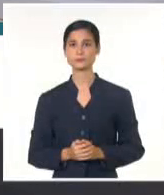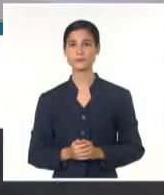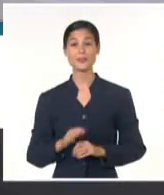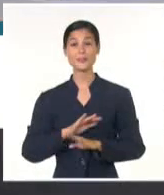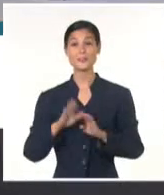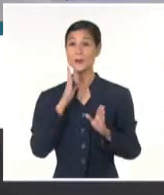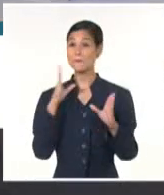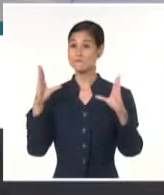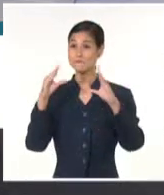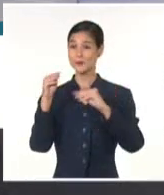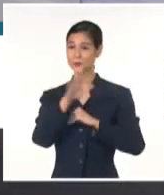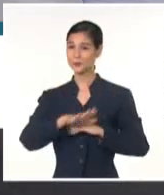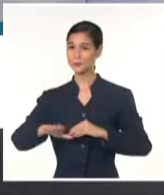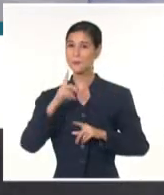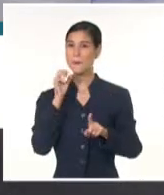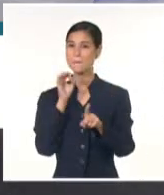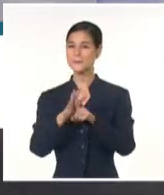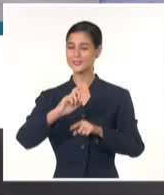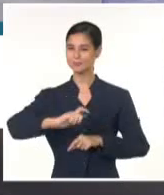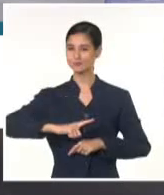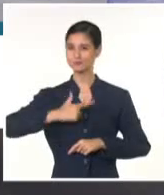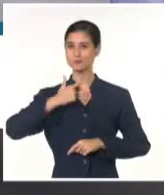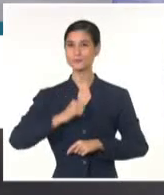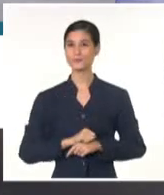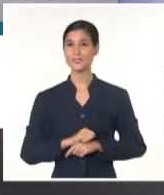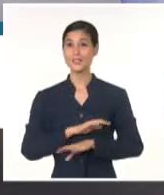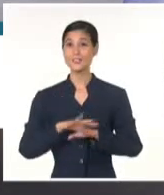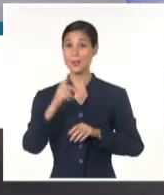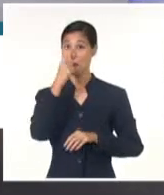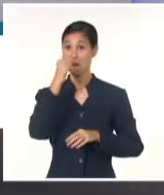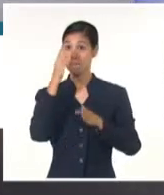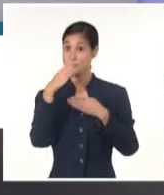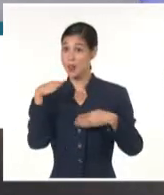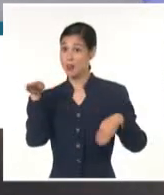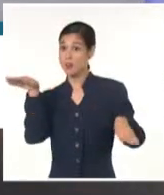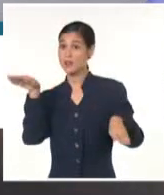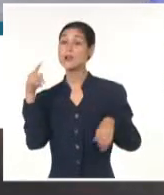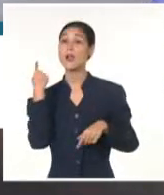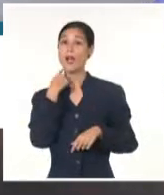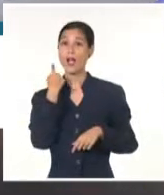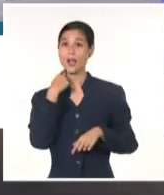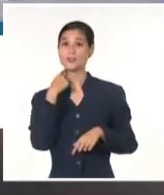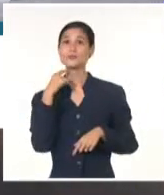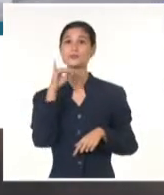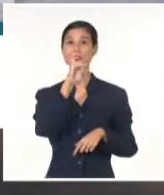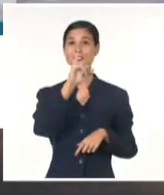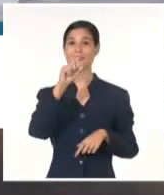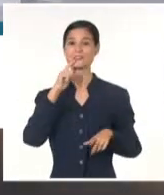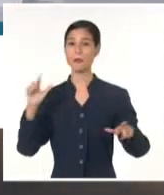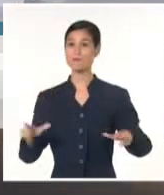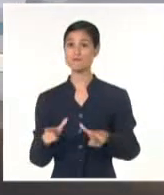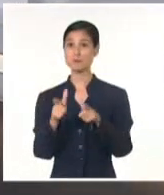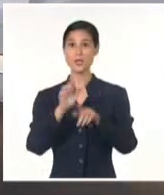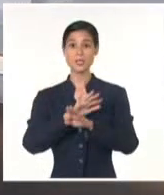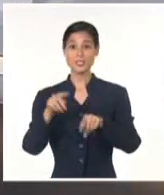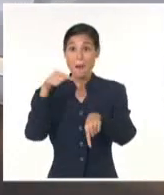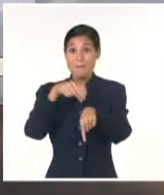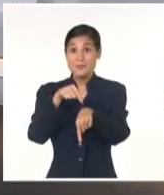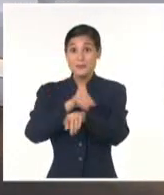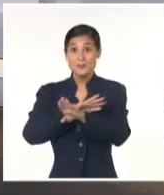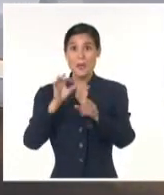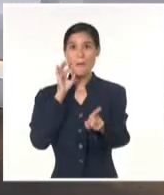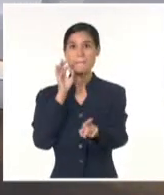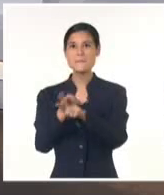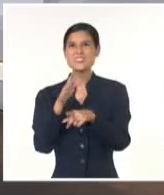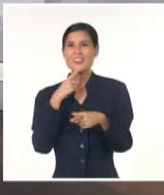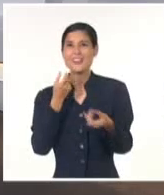Muy buenas noches. El Ballet Nacional de Cuba conmemora hoy su aniversario 76 y justo en unos minutos comenzará la gala inaugural de la edición 28